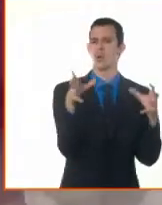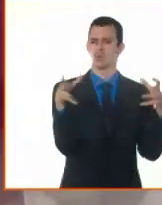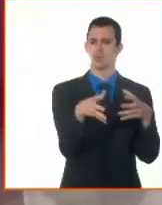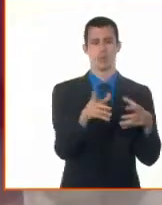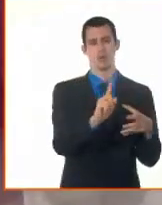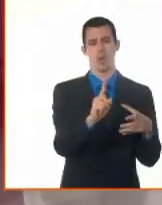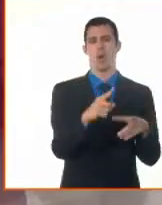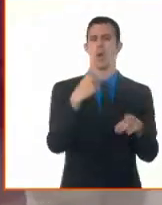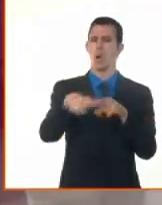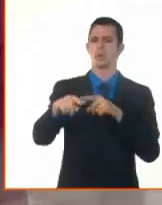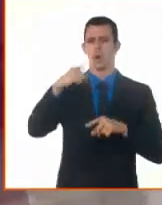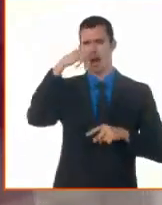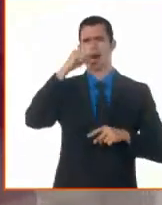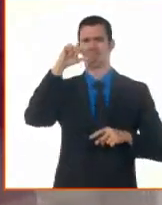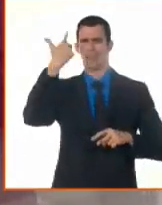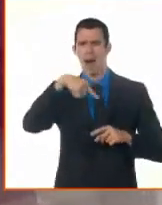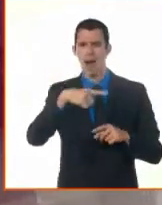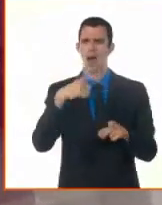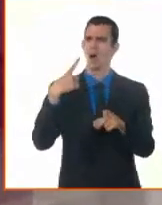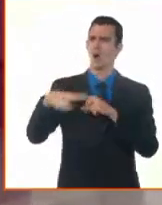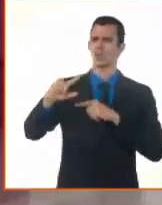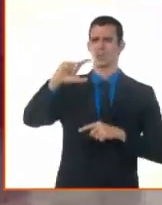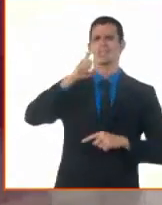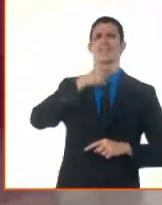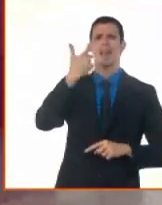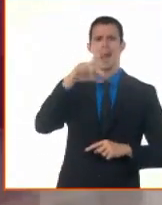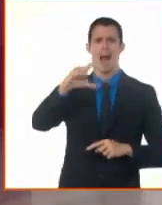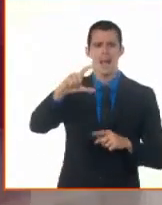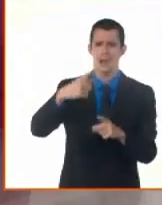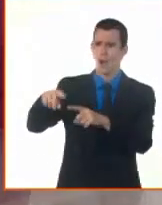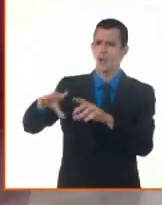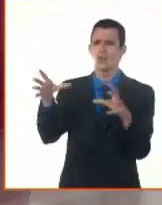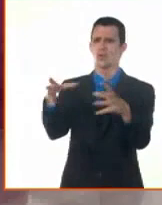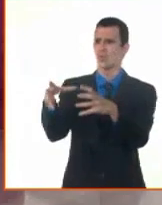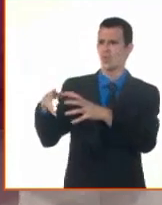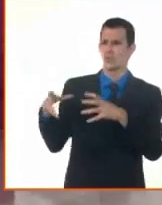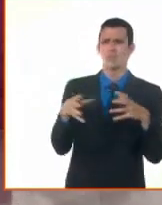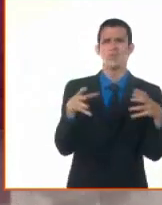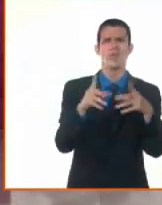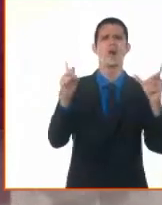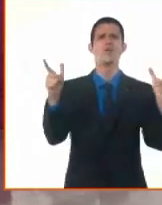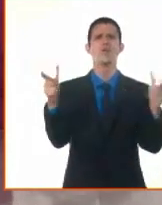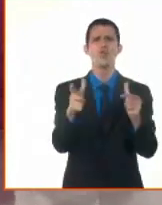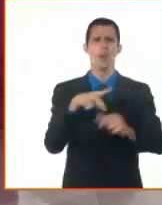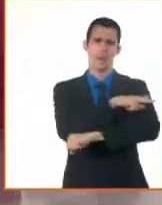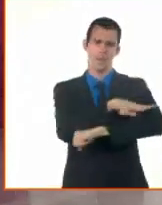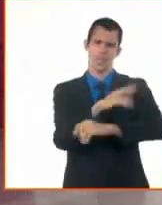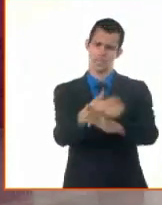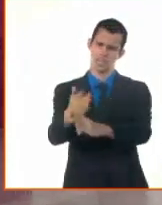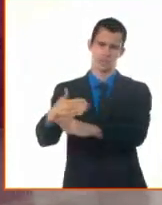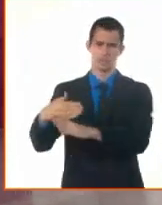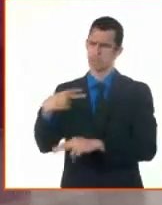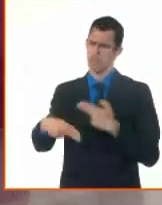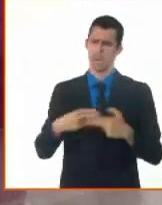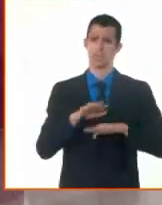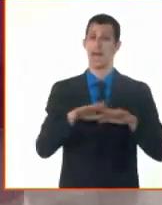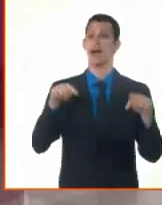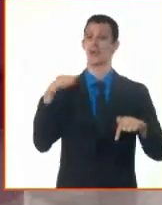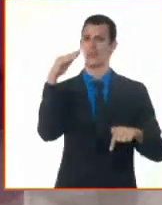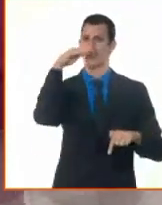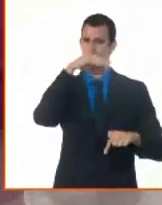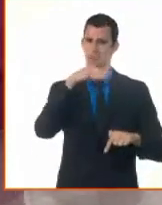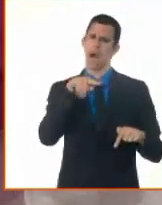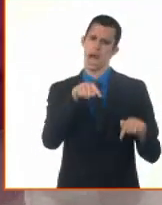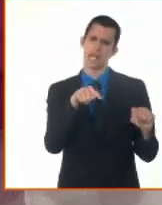ya te digo Bueno es un punto de encuentro entre los países iberoamericanos y como tal creo también